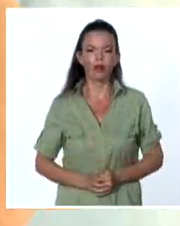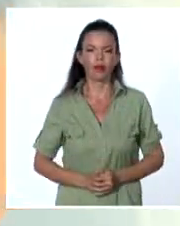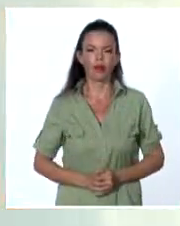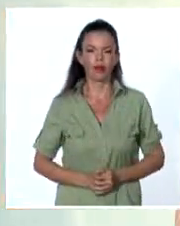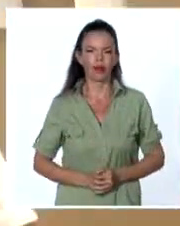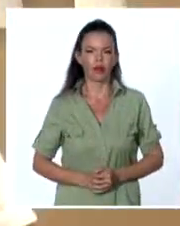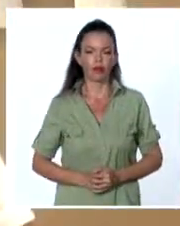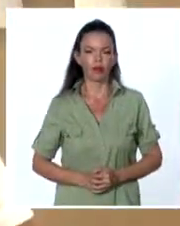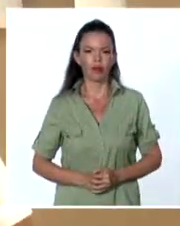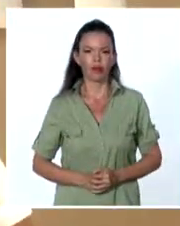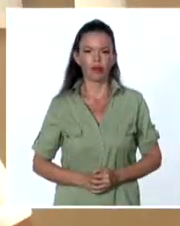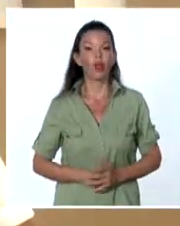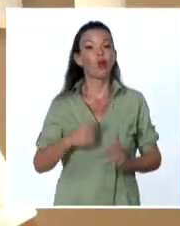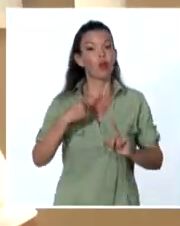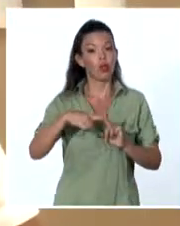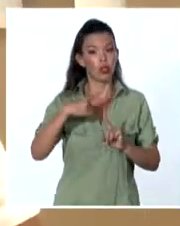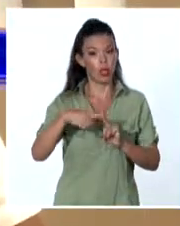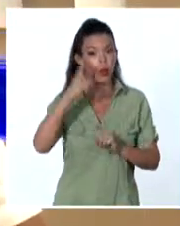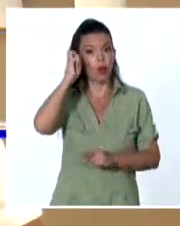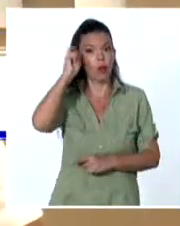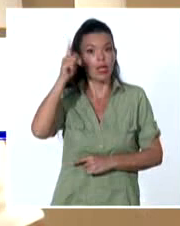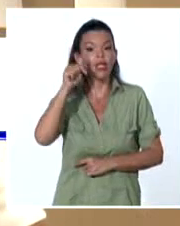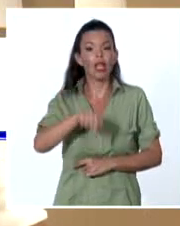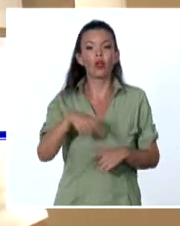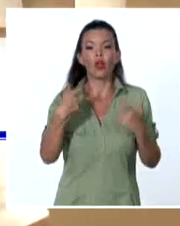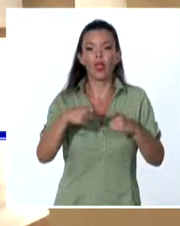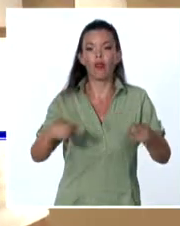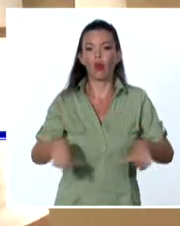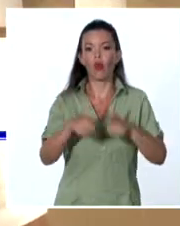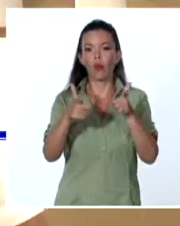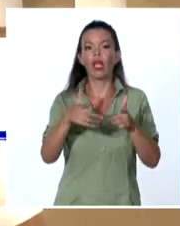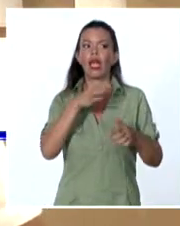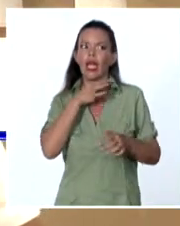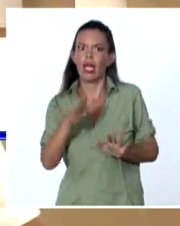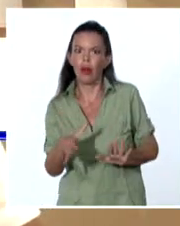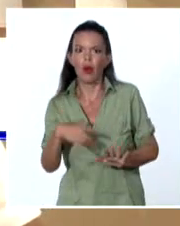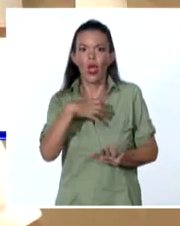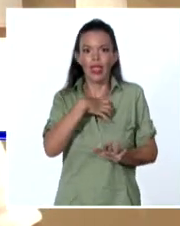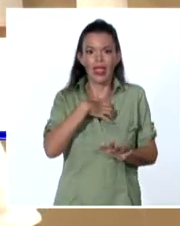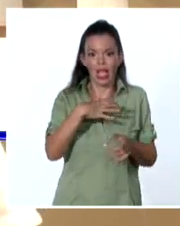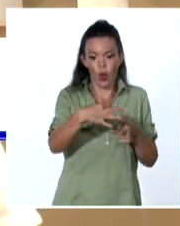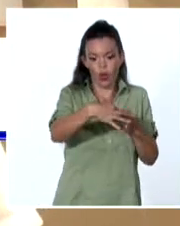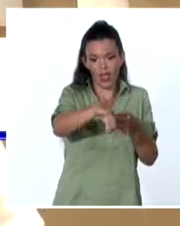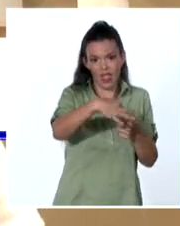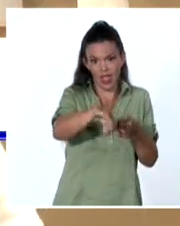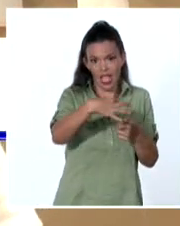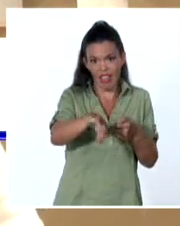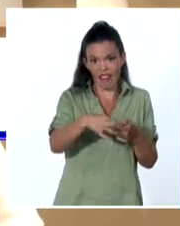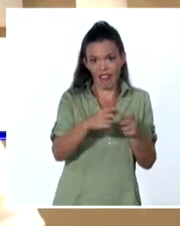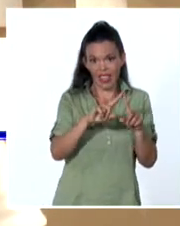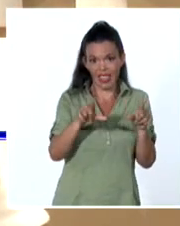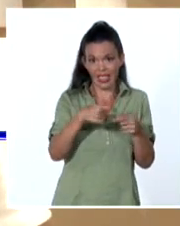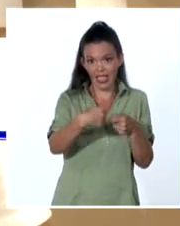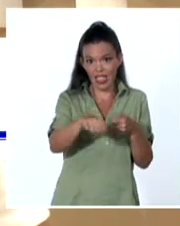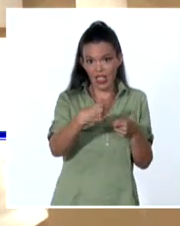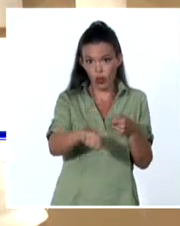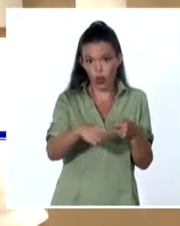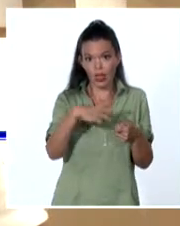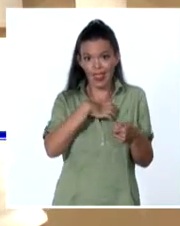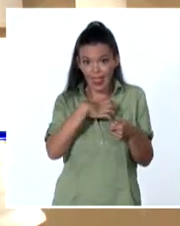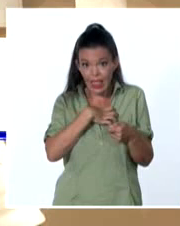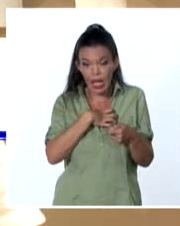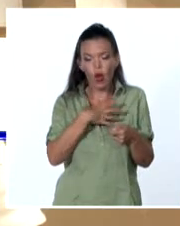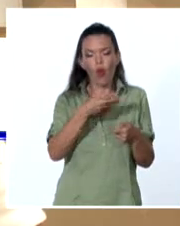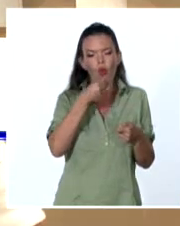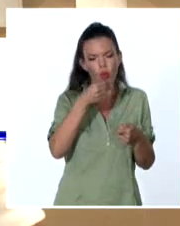que llevar a cabo este servicio siempre y cuando tengamos dinero en efectivo en la caja. ¿Ves? Las ventas que se realizan diario, yo